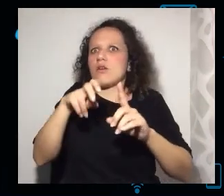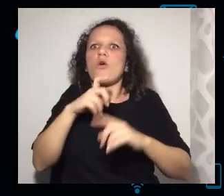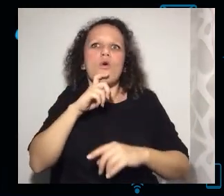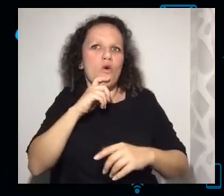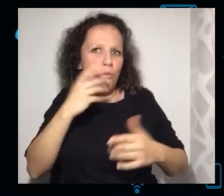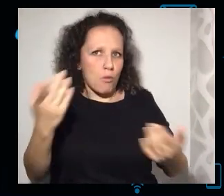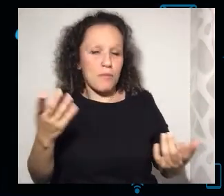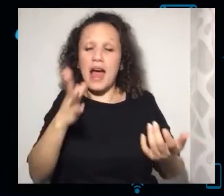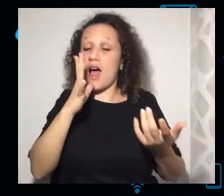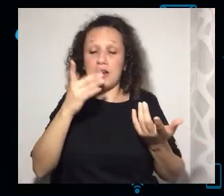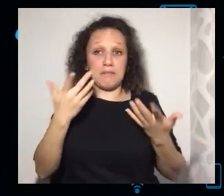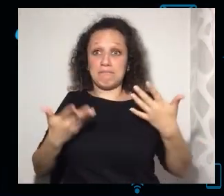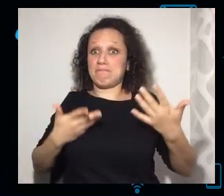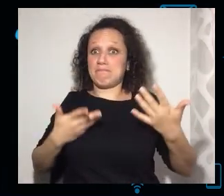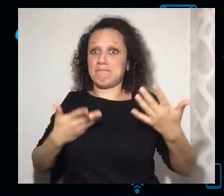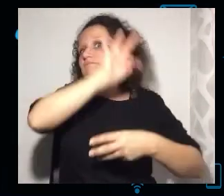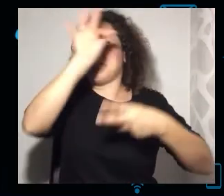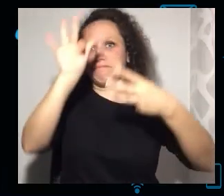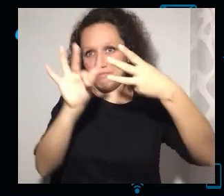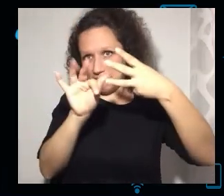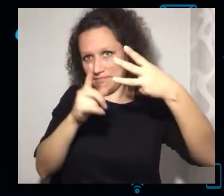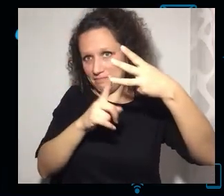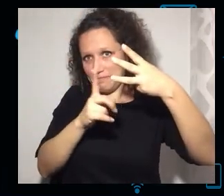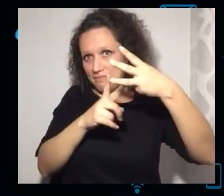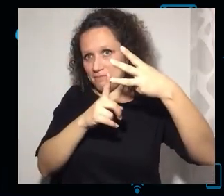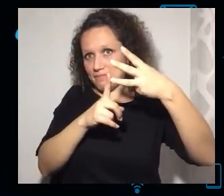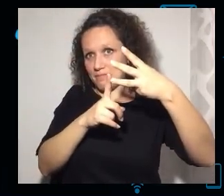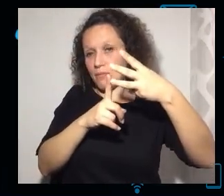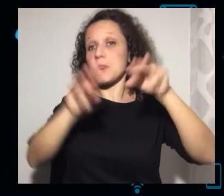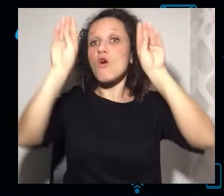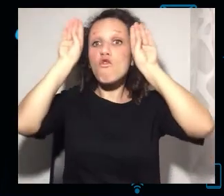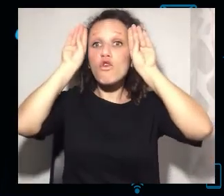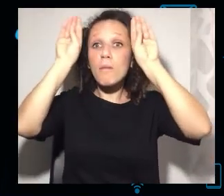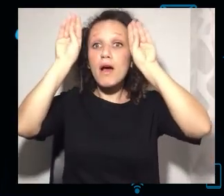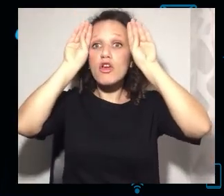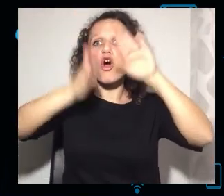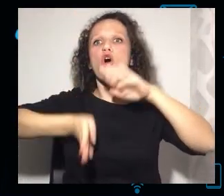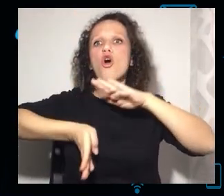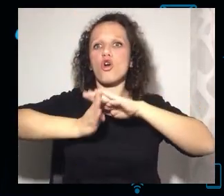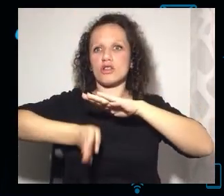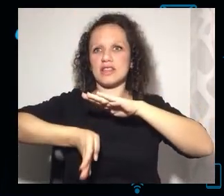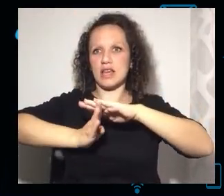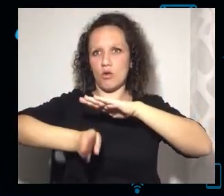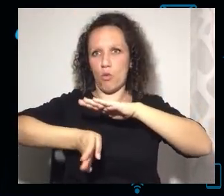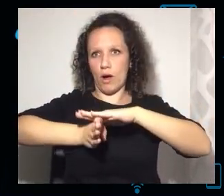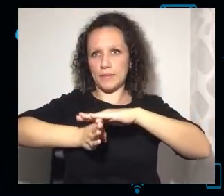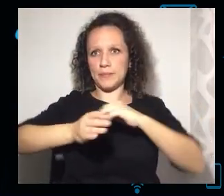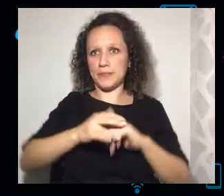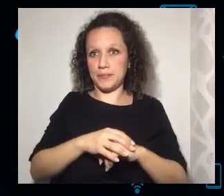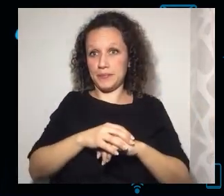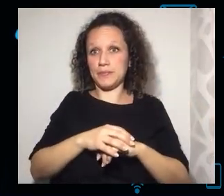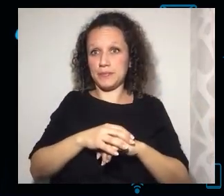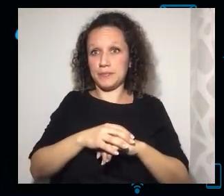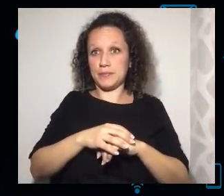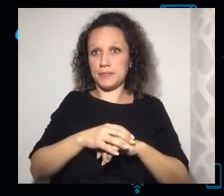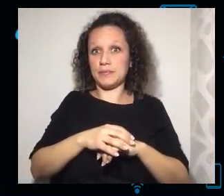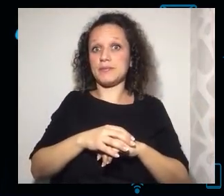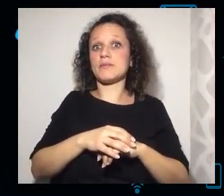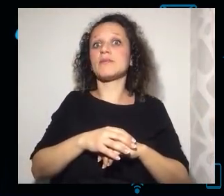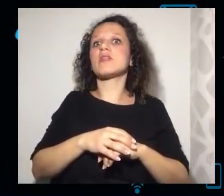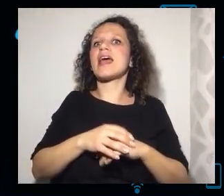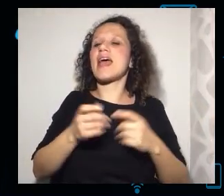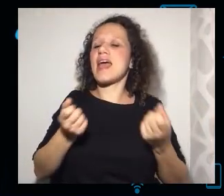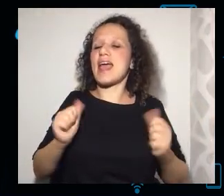tercera la tercera pauta que es la formación continua y aquí se han se han puesto de manifiesto muchas iniciativas